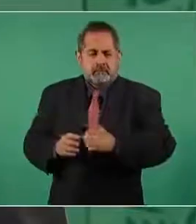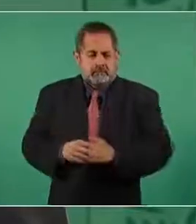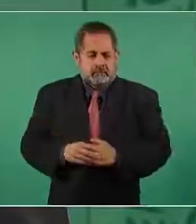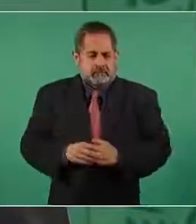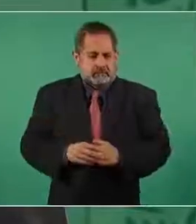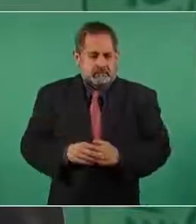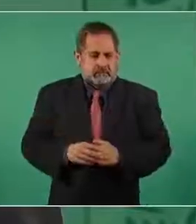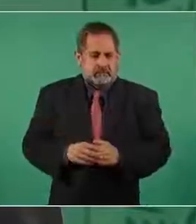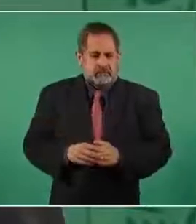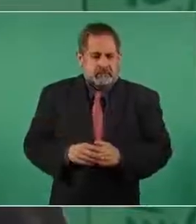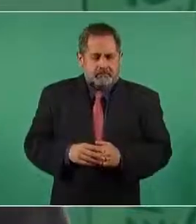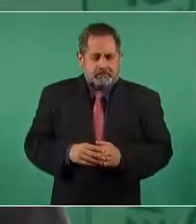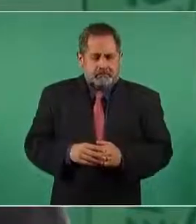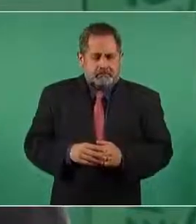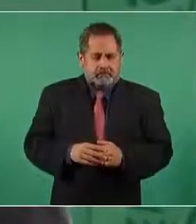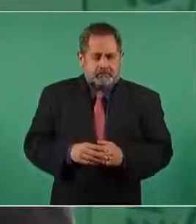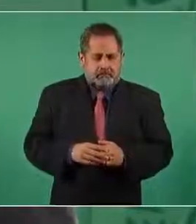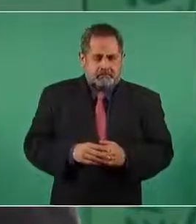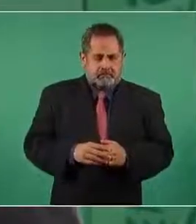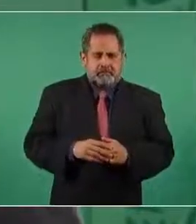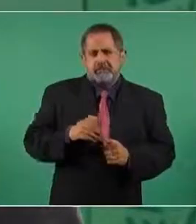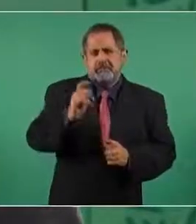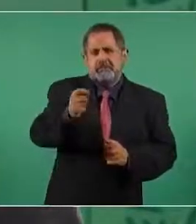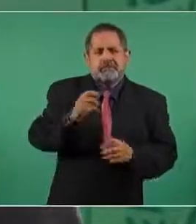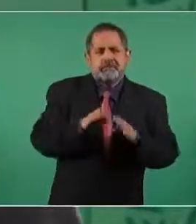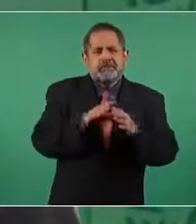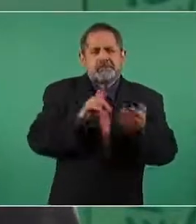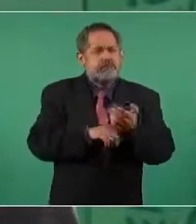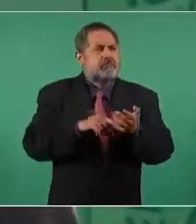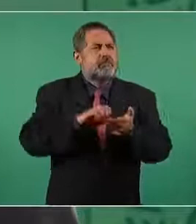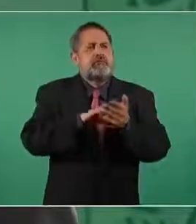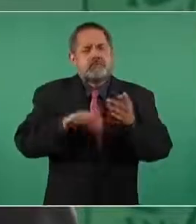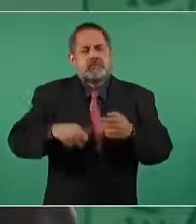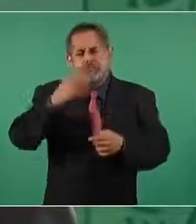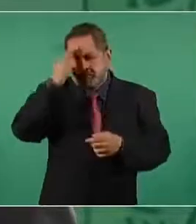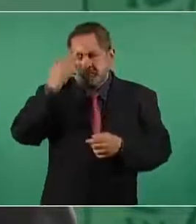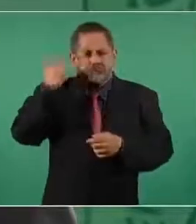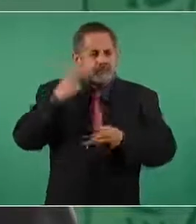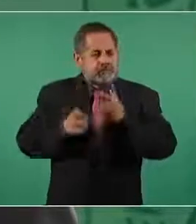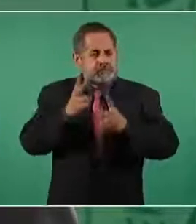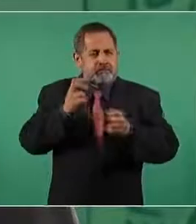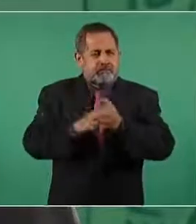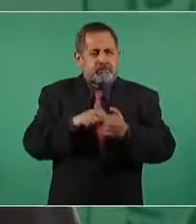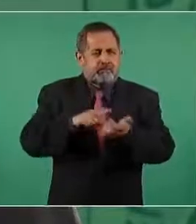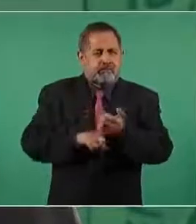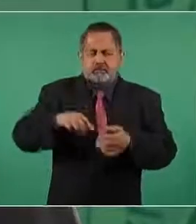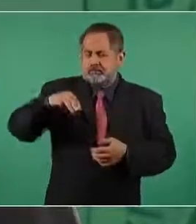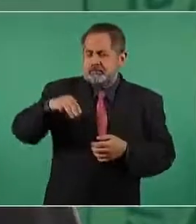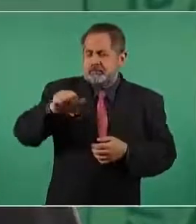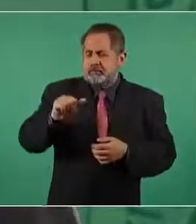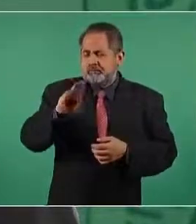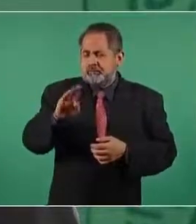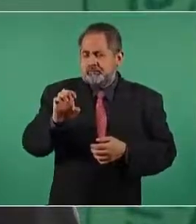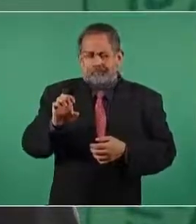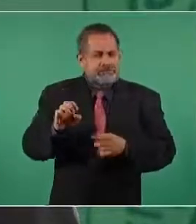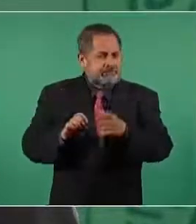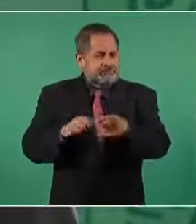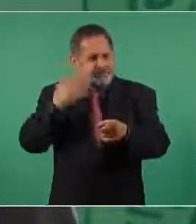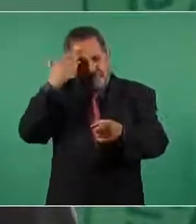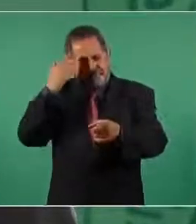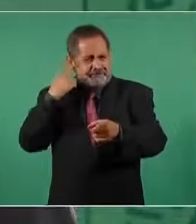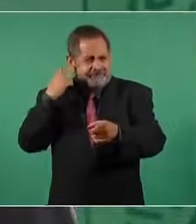de las que distribuyen. Hablaba yo la vez pasada de MAVE, porque